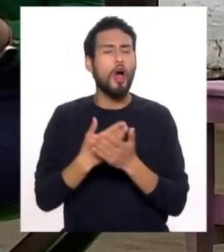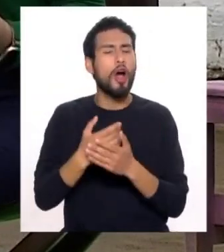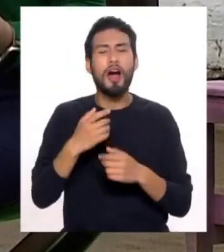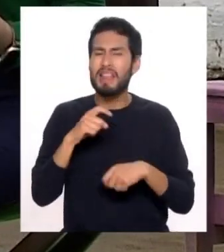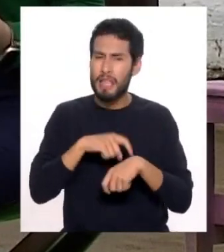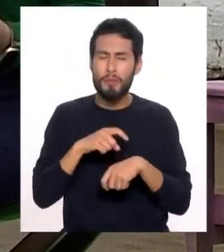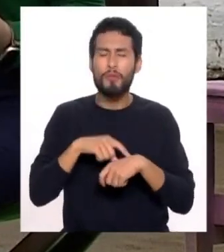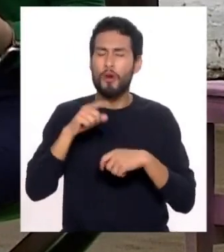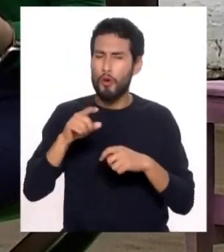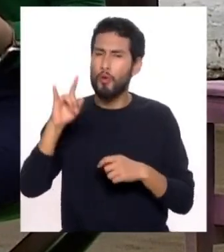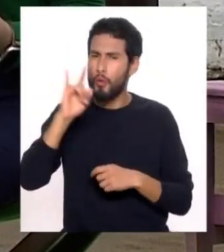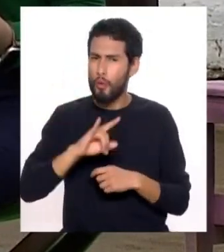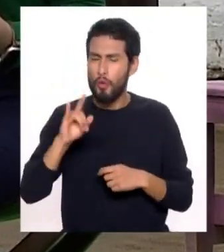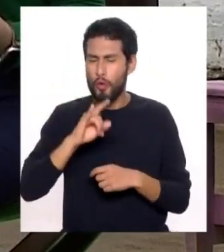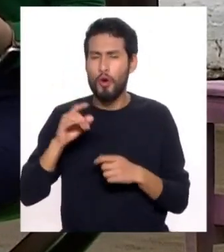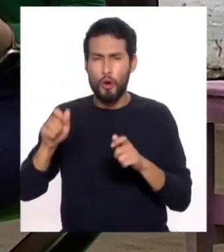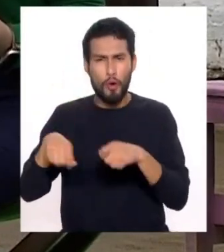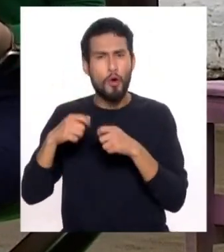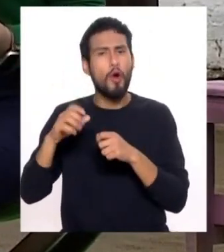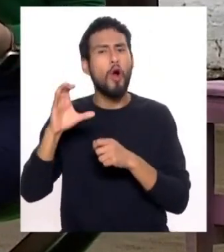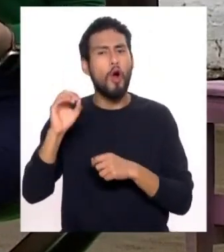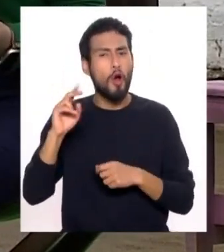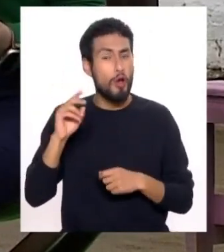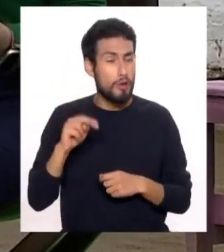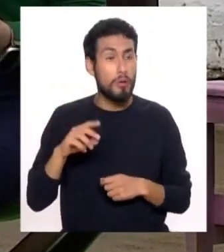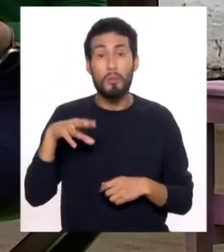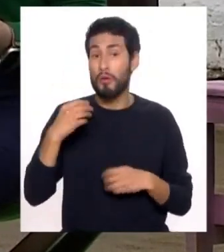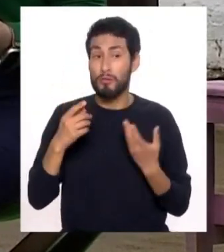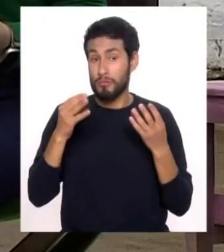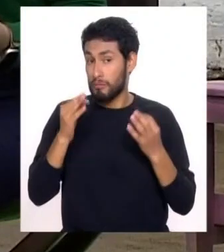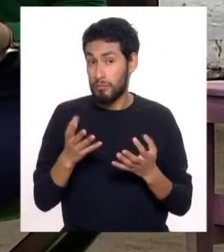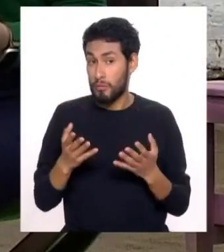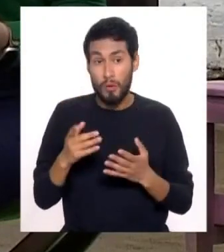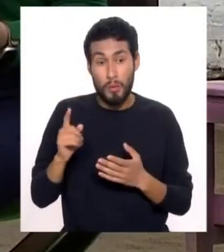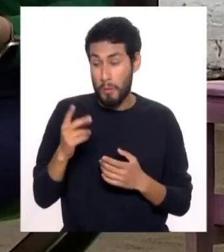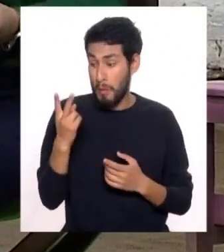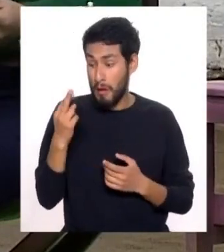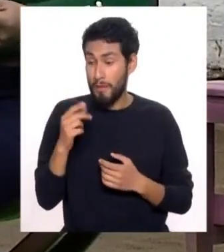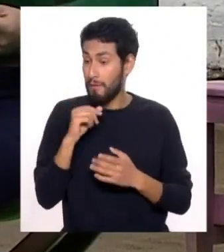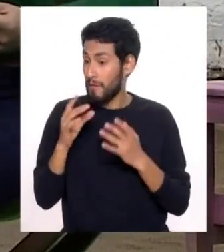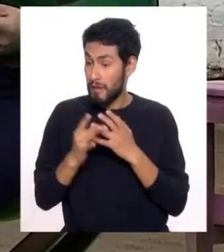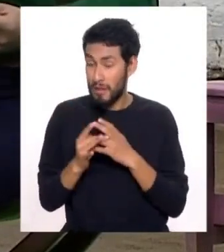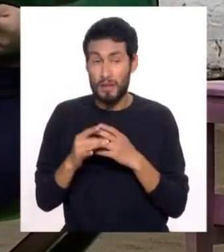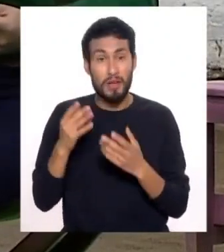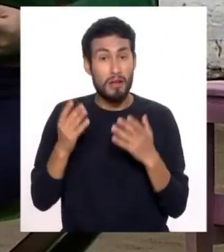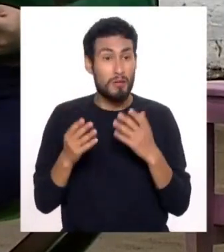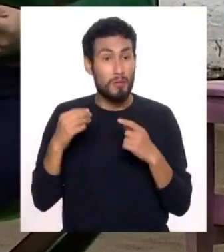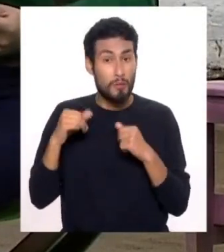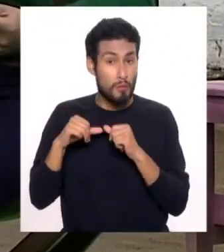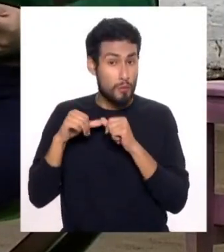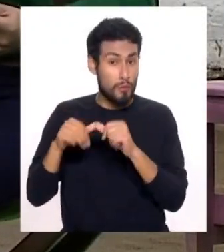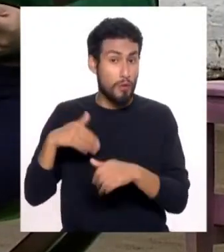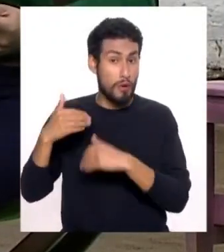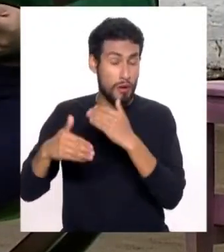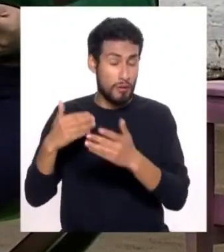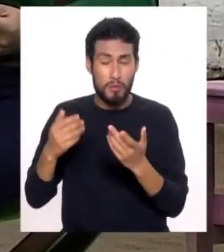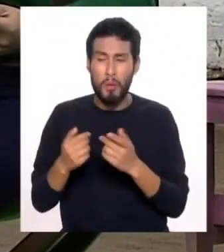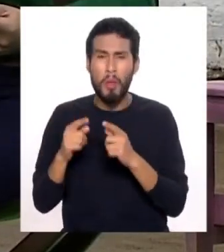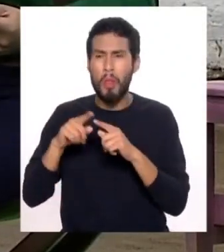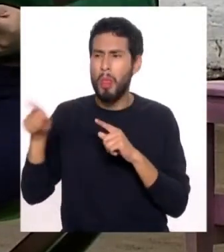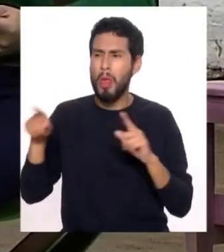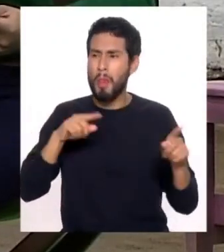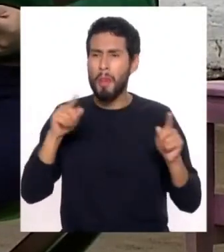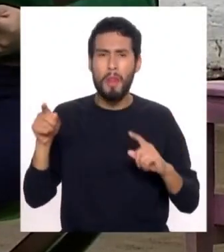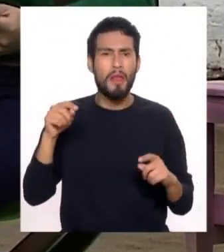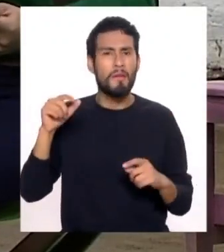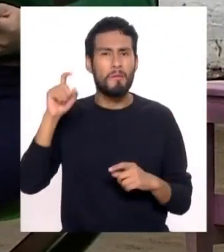relación donde uno todavía no tiene esa solidez, bueno, no es una pareja de casados, que ya tienen pues una relación